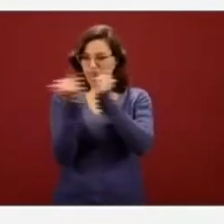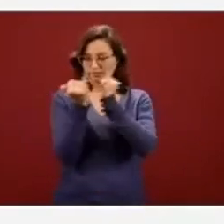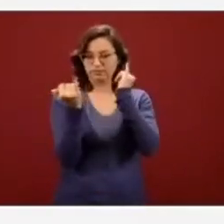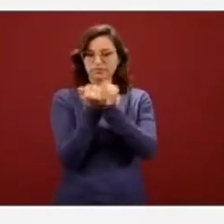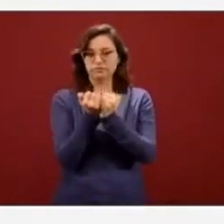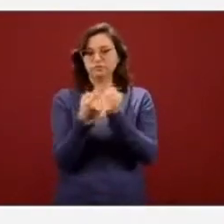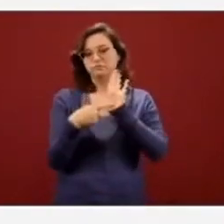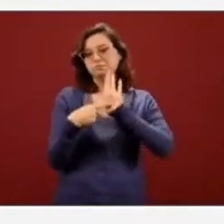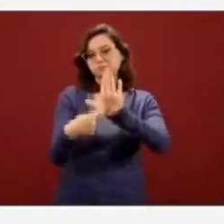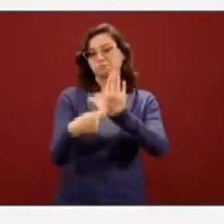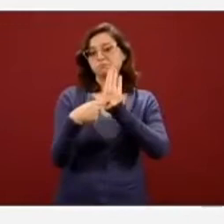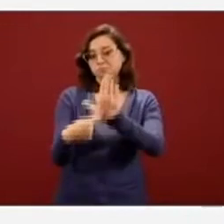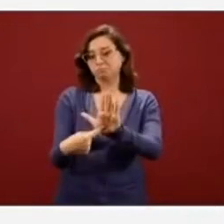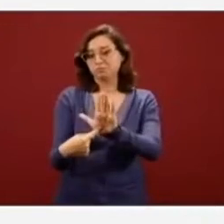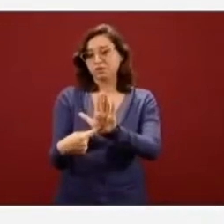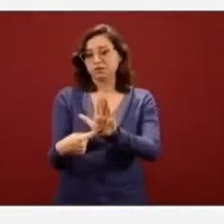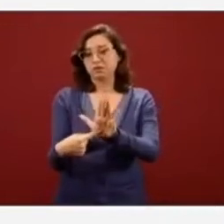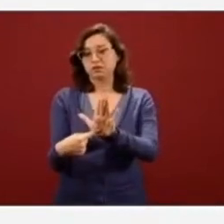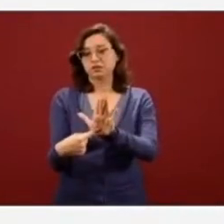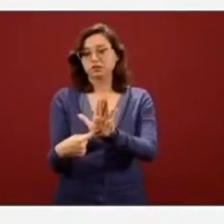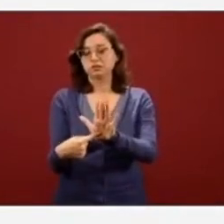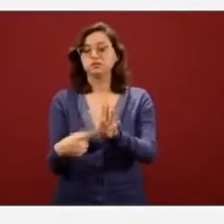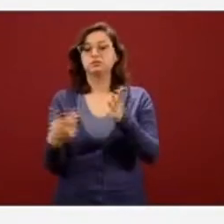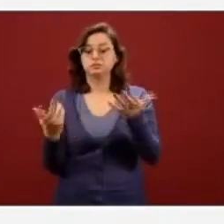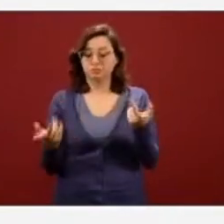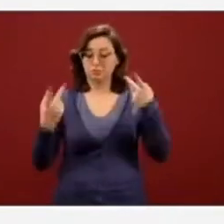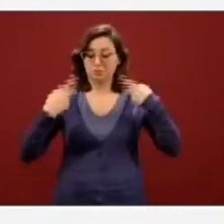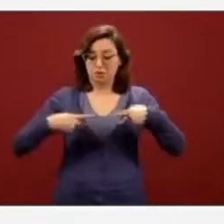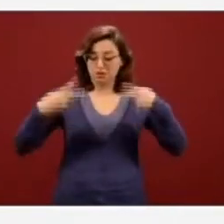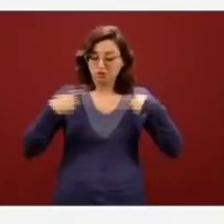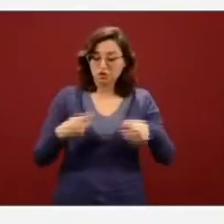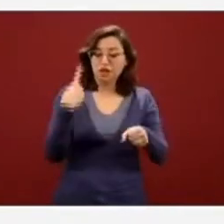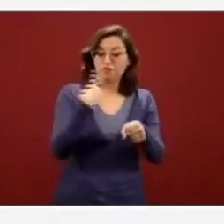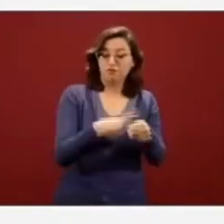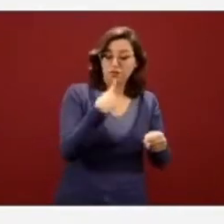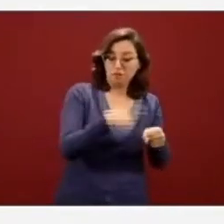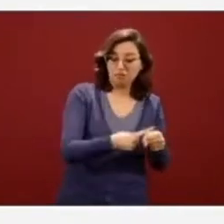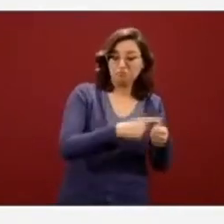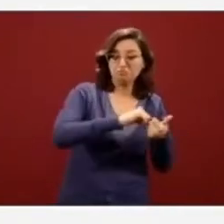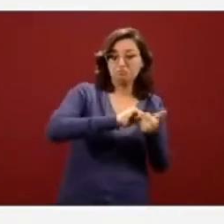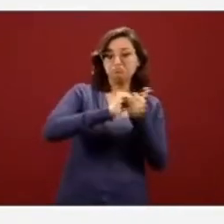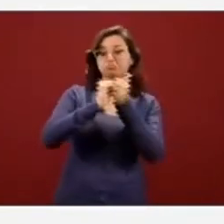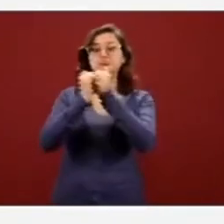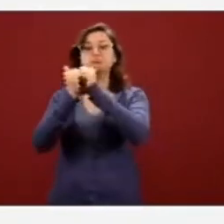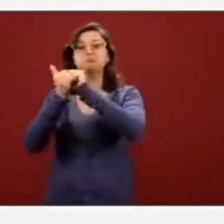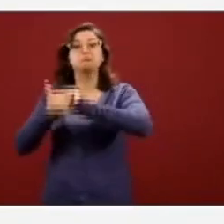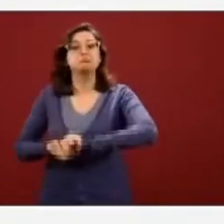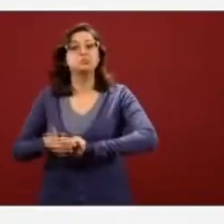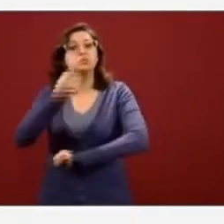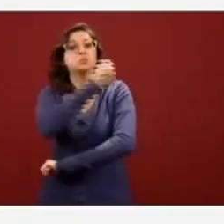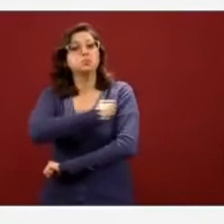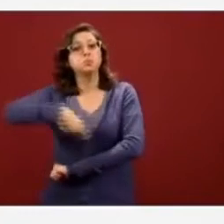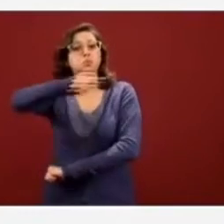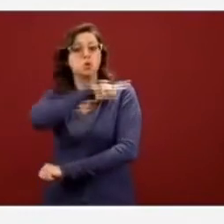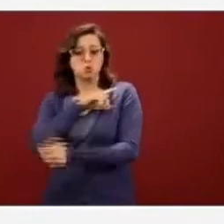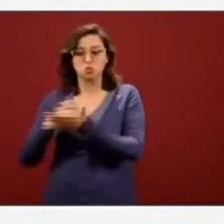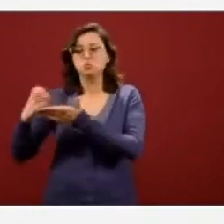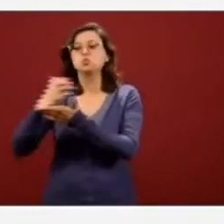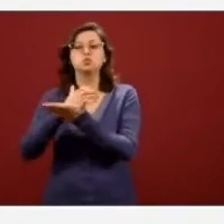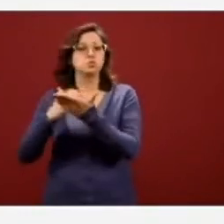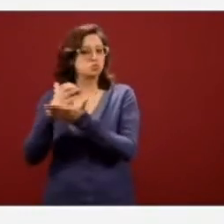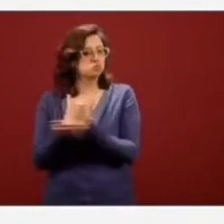a demostrar las personas que se han recuperado de la enfermedad, o sea, personas que en su momento sí fueron